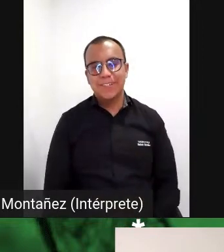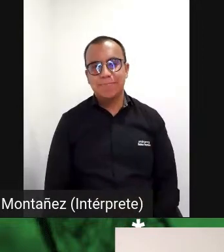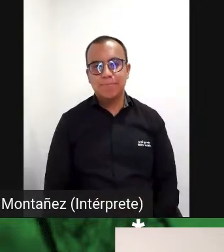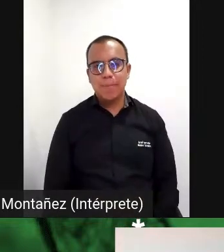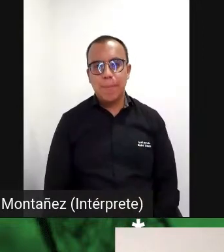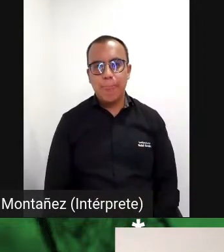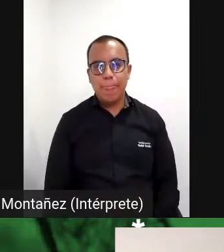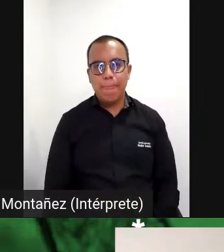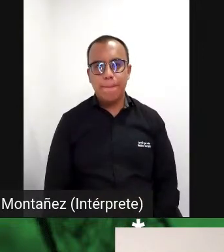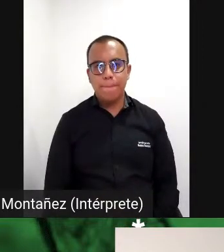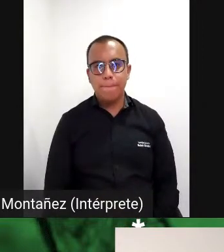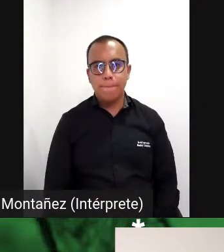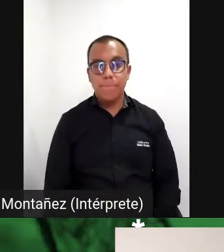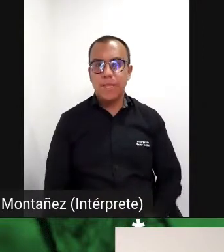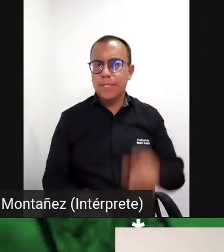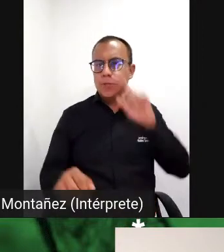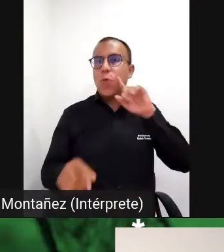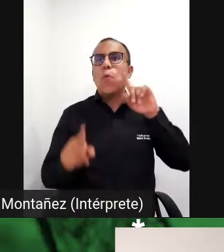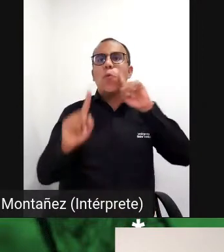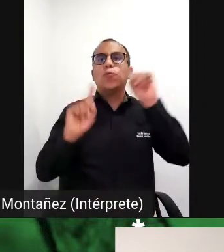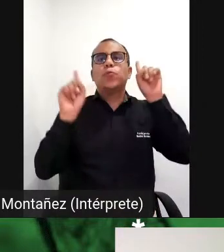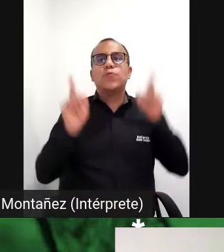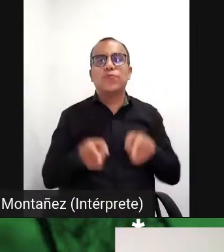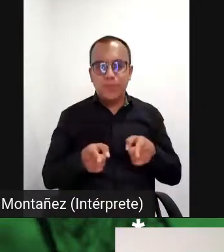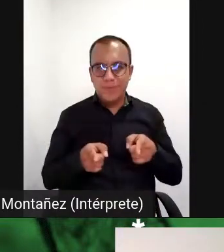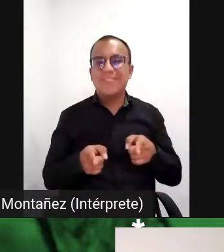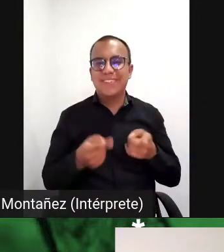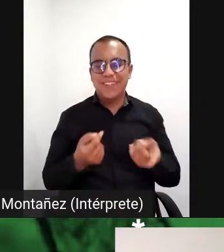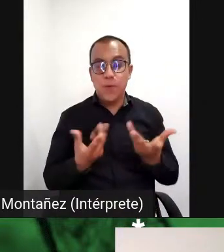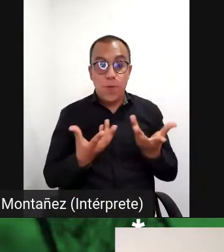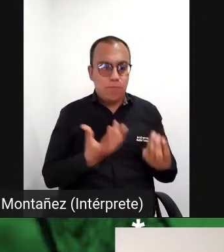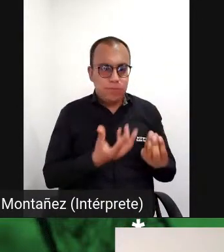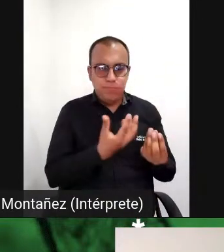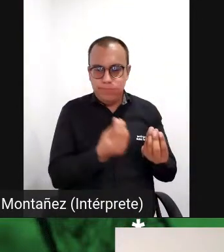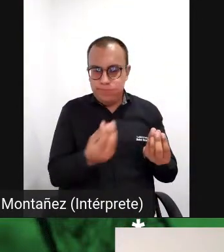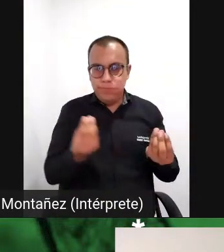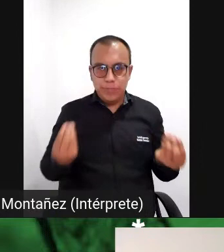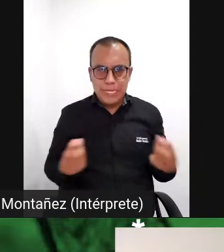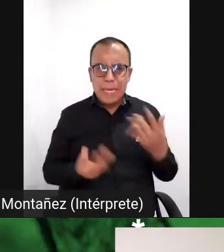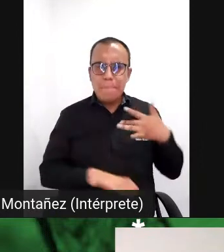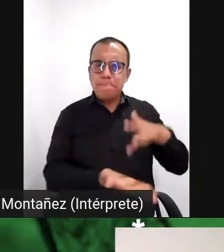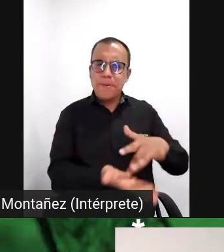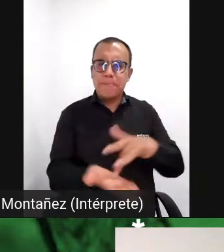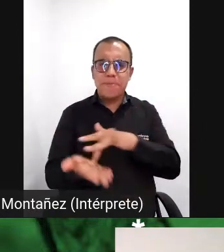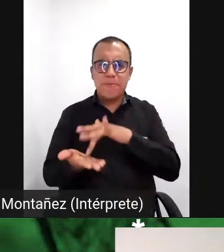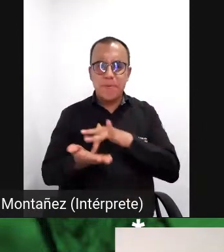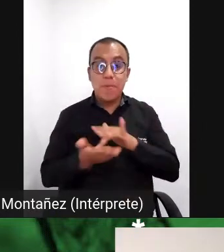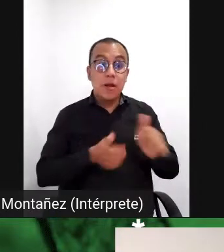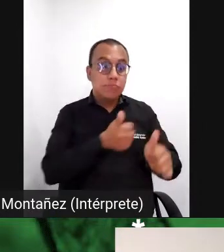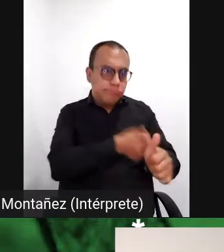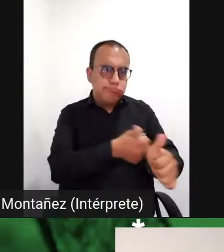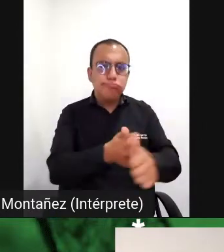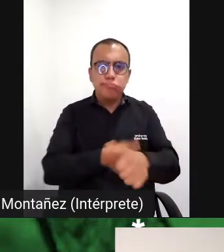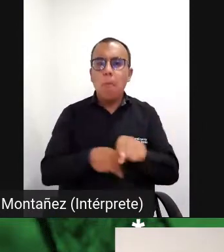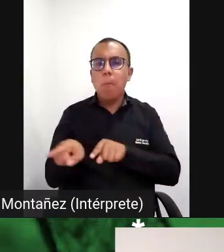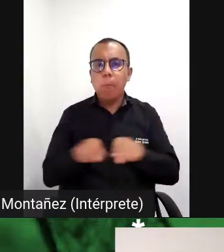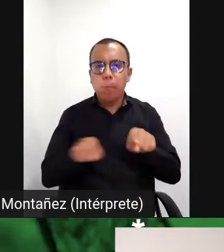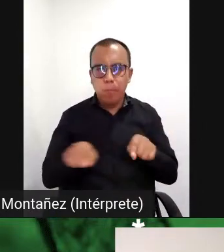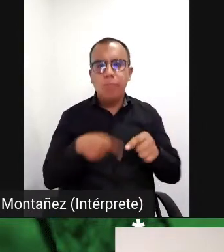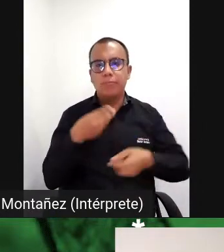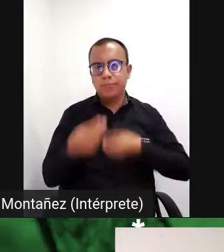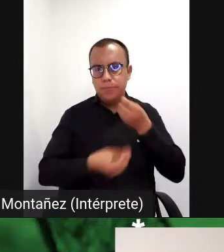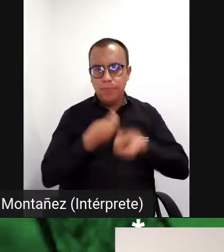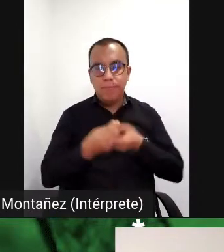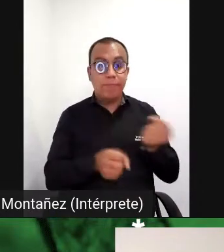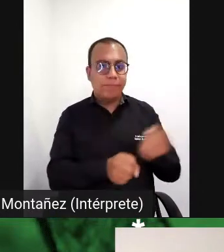Digamos, este es en resumidas cuentas el equipo y la participación de cada uno de los que